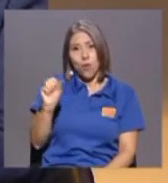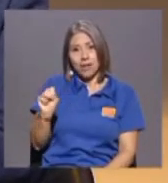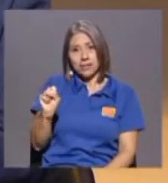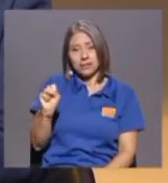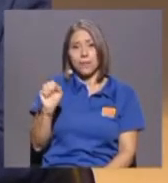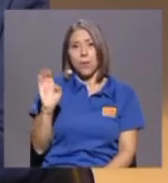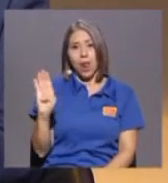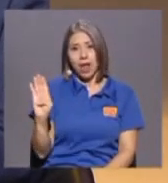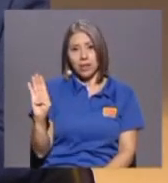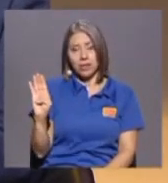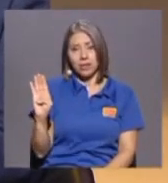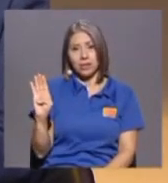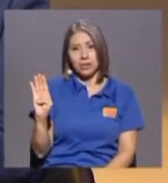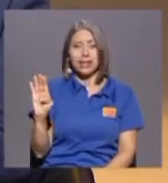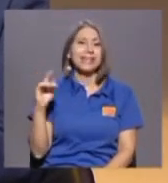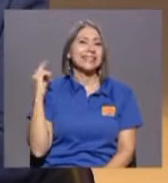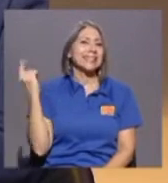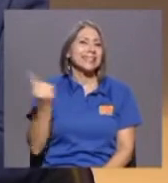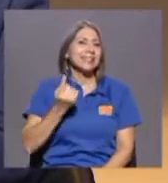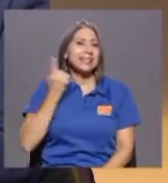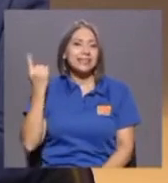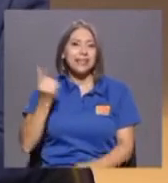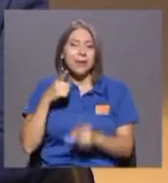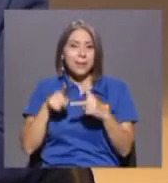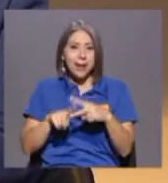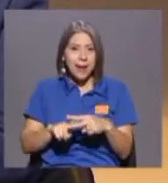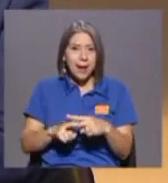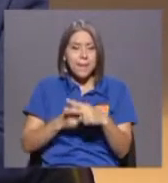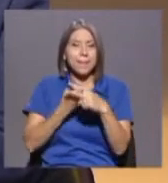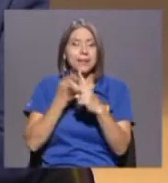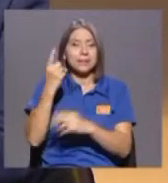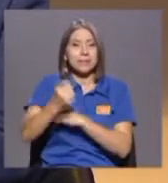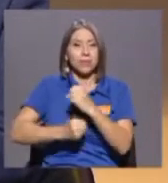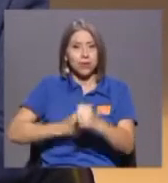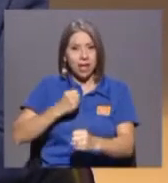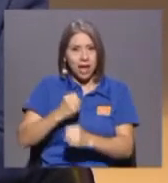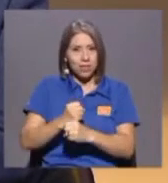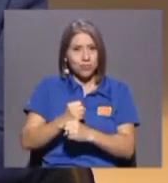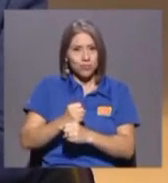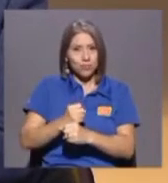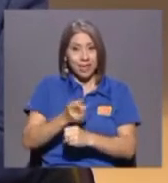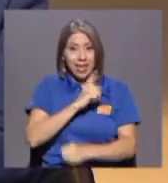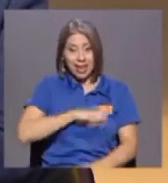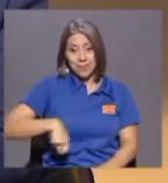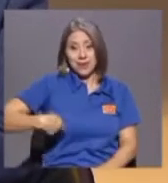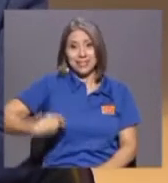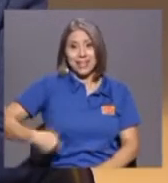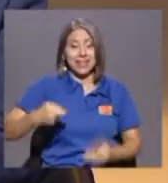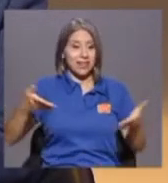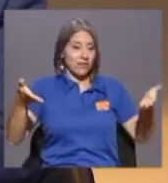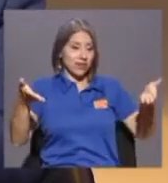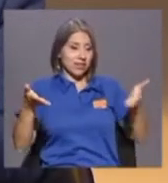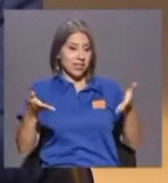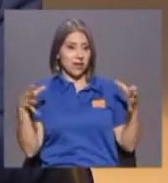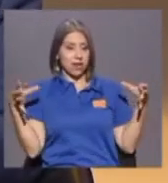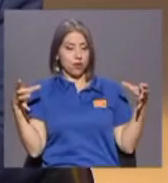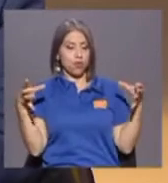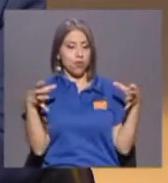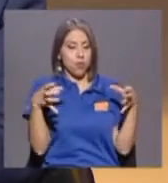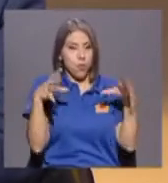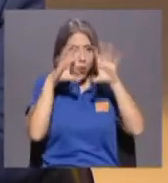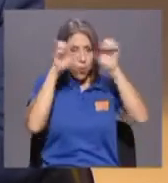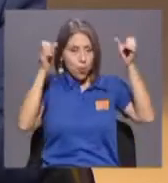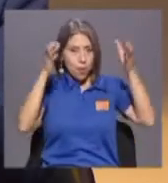Siempre a principio de año, el presidente recibe al cuerpo diplomático para